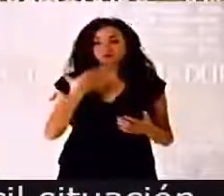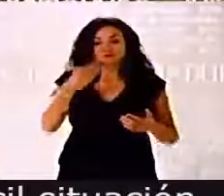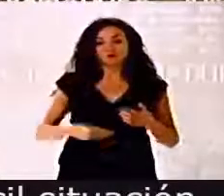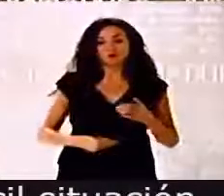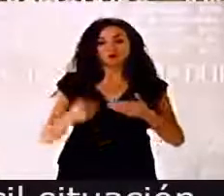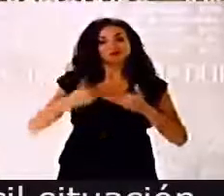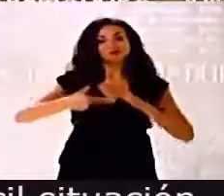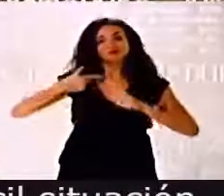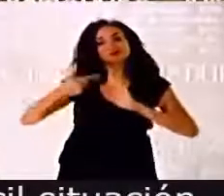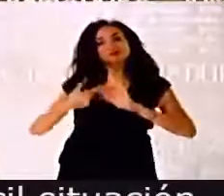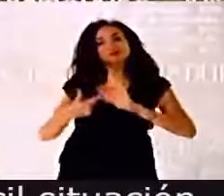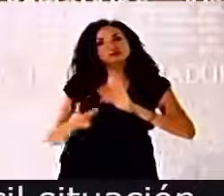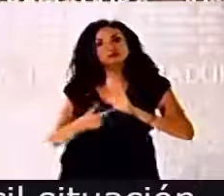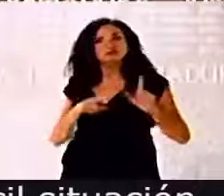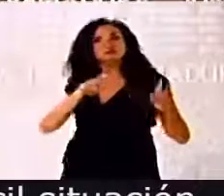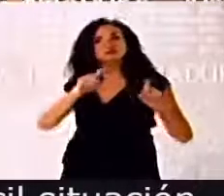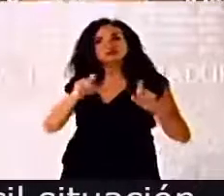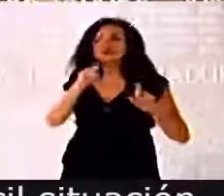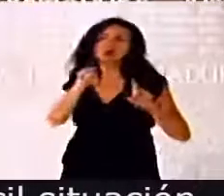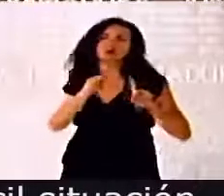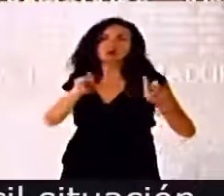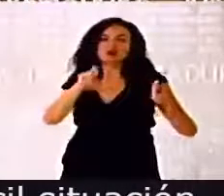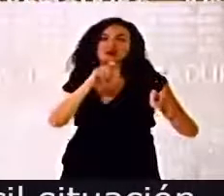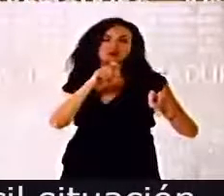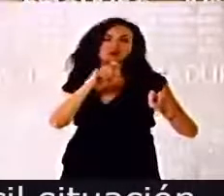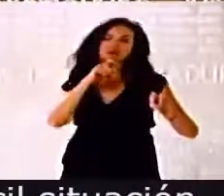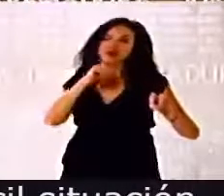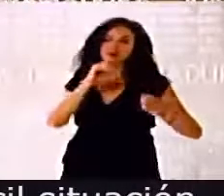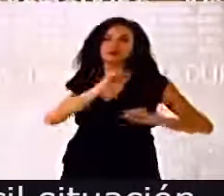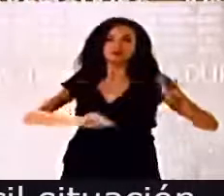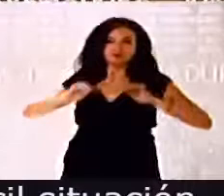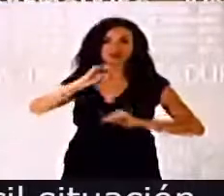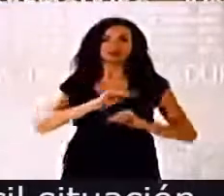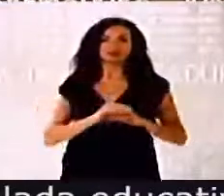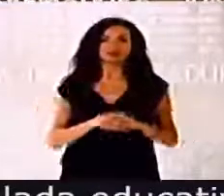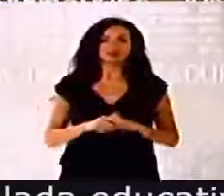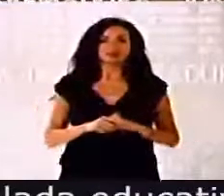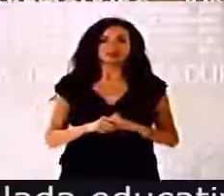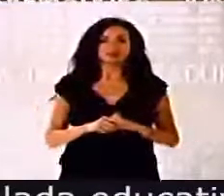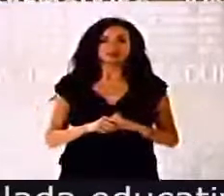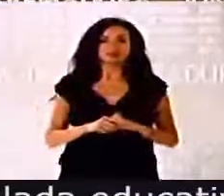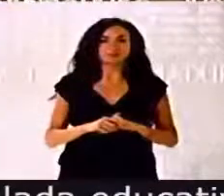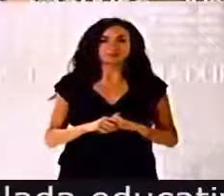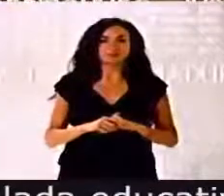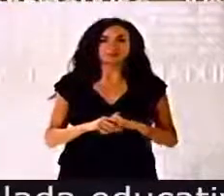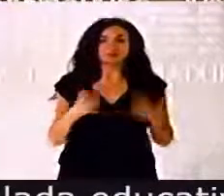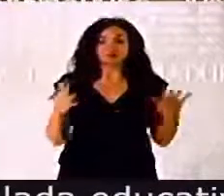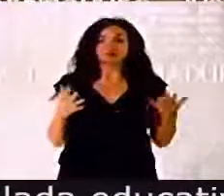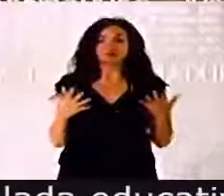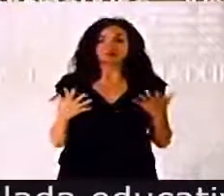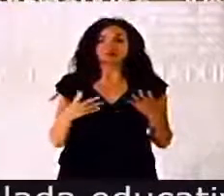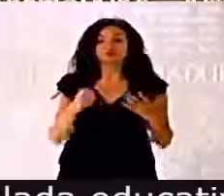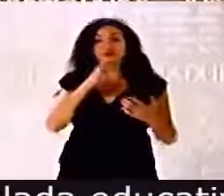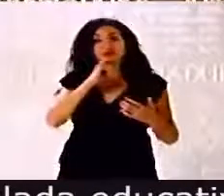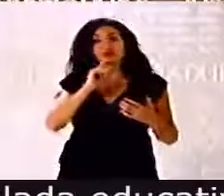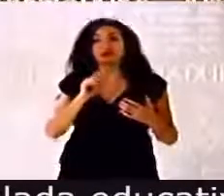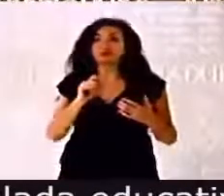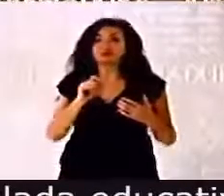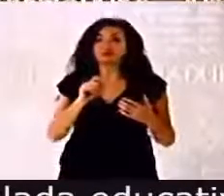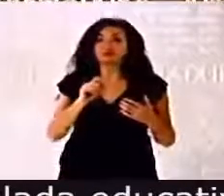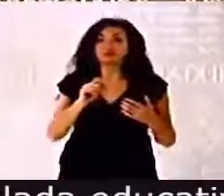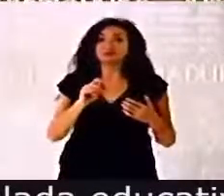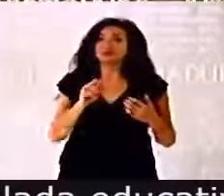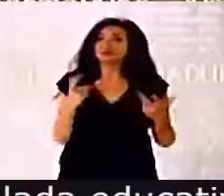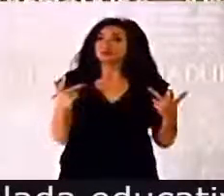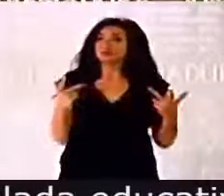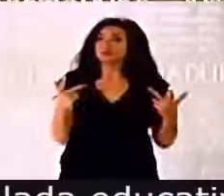educativa sería de las cuestiones más difíciles a resolver, de las más difíciles. Y, hombre, si es de las más difíciles, pues estaría bien que todo el mundo pusiera de